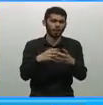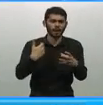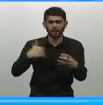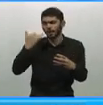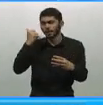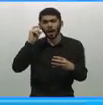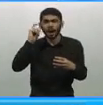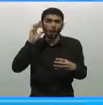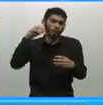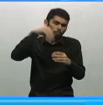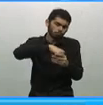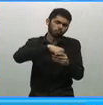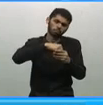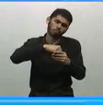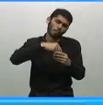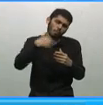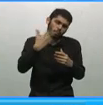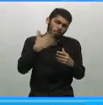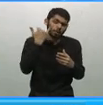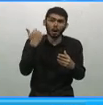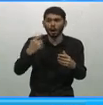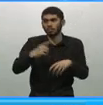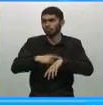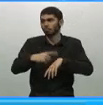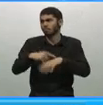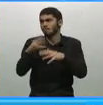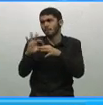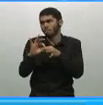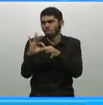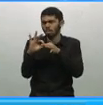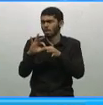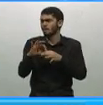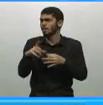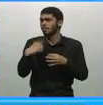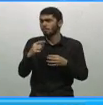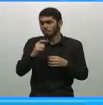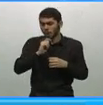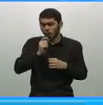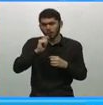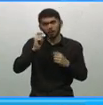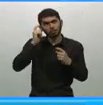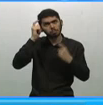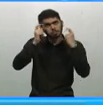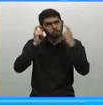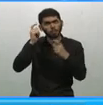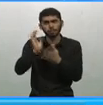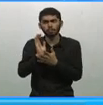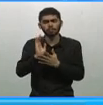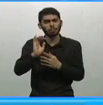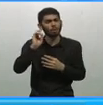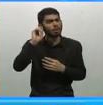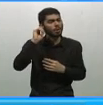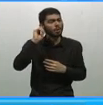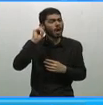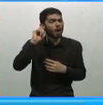relación de muchísimo tiempo que te une por supuesto y también a los periodistas nos gusta un poco imaginarnos o PR quién puede llegar a ser el sucesor de